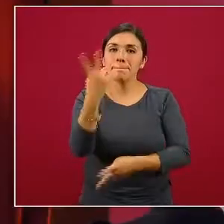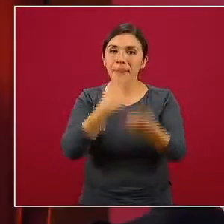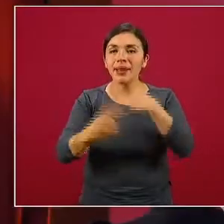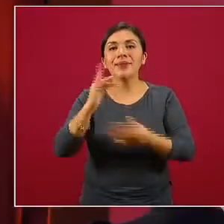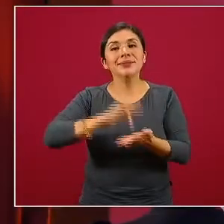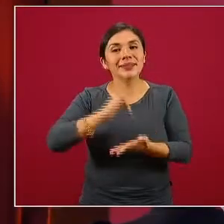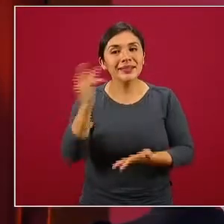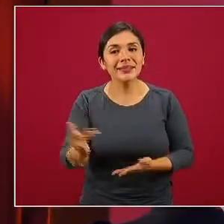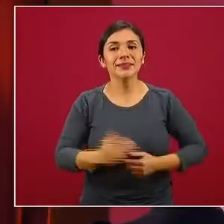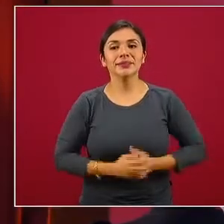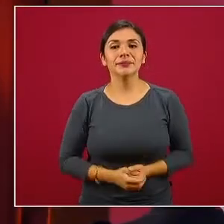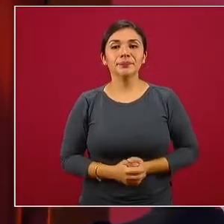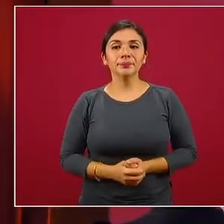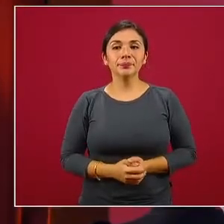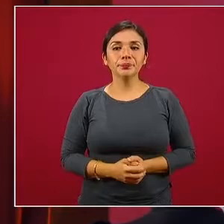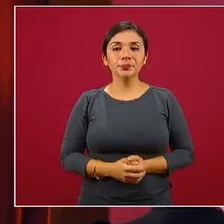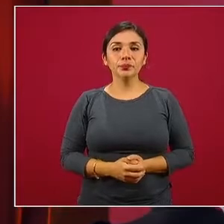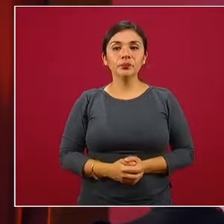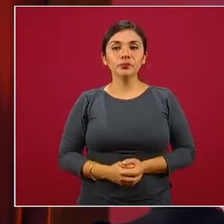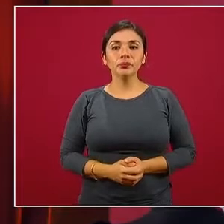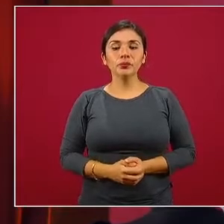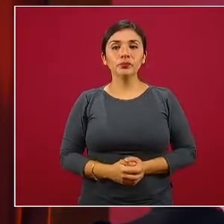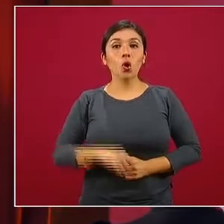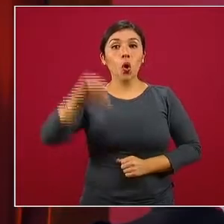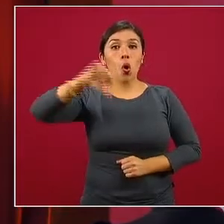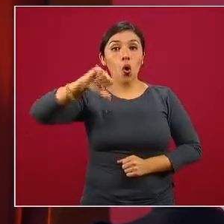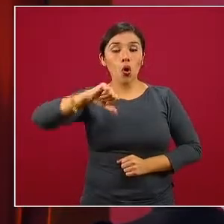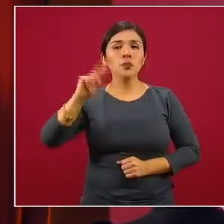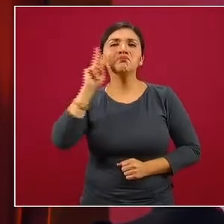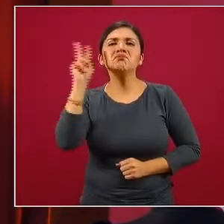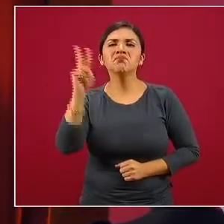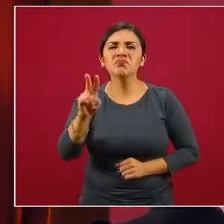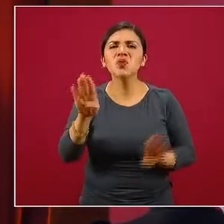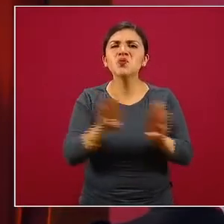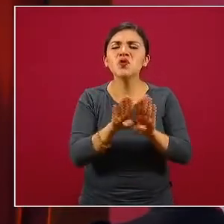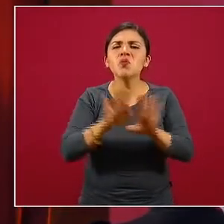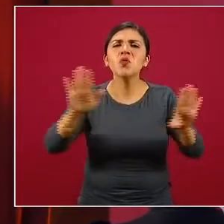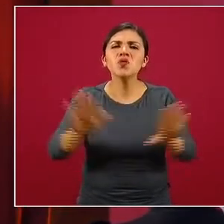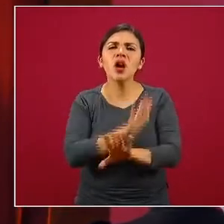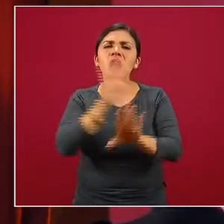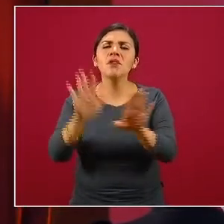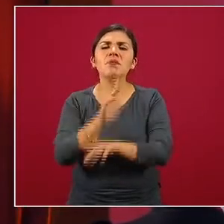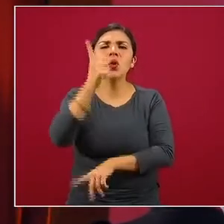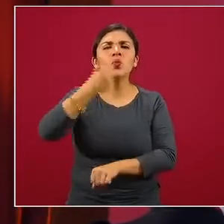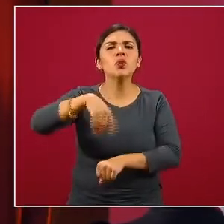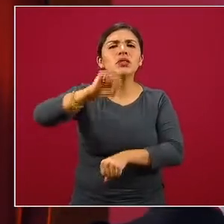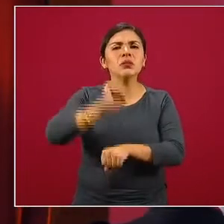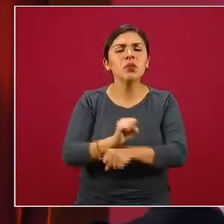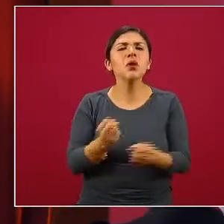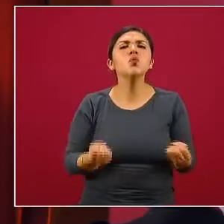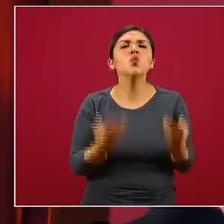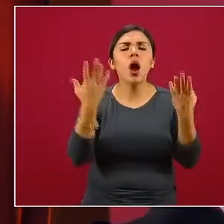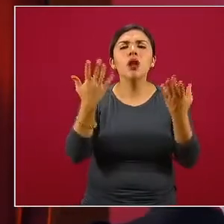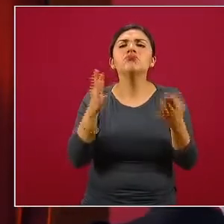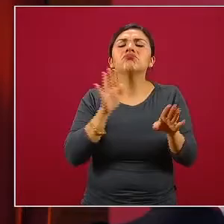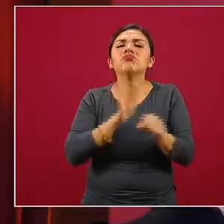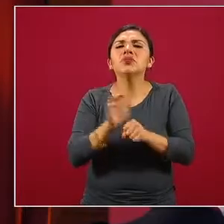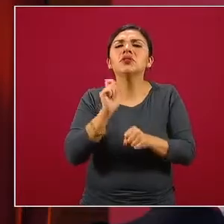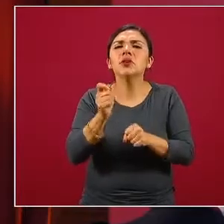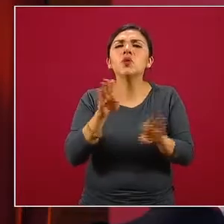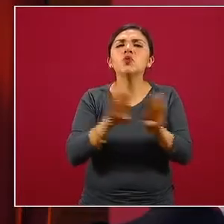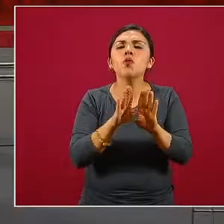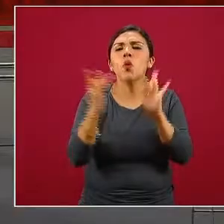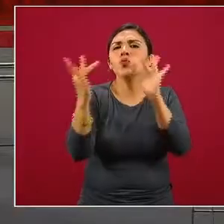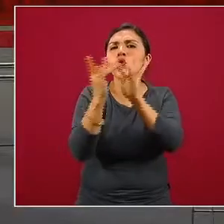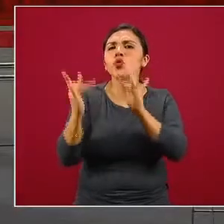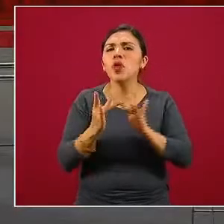muchas gracias. Vamos a ver la actualización semanal de las múltiples herramientas que tenemos de contacto